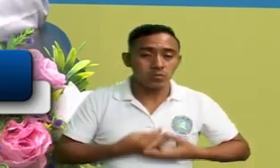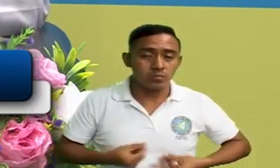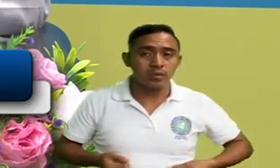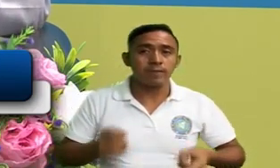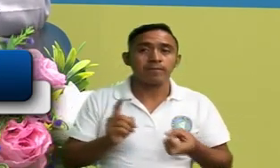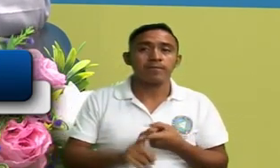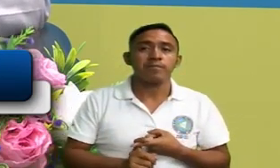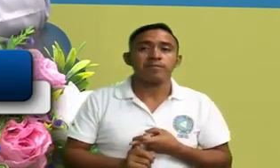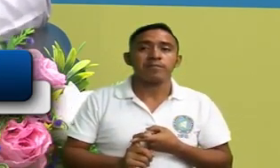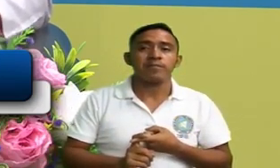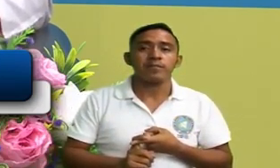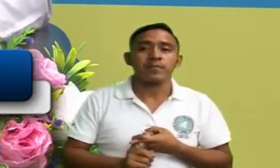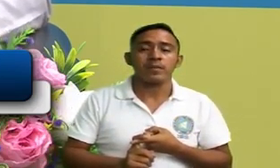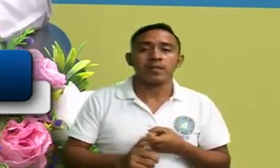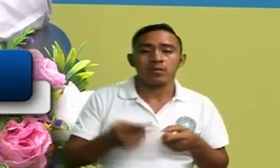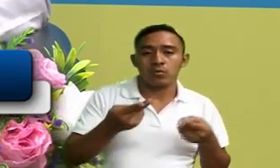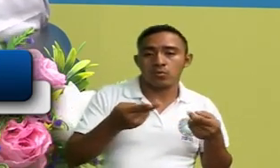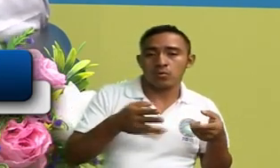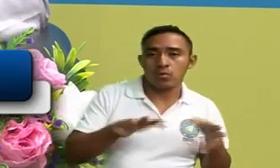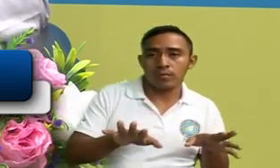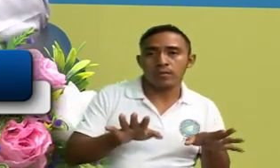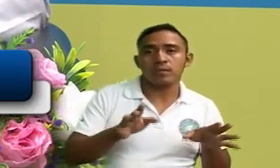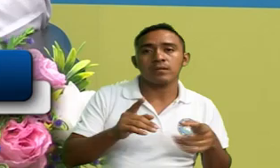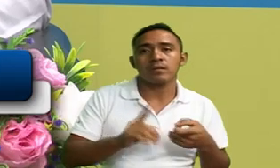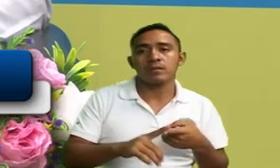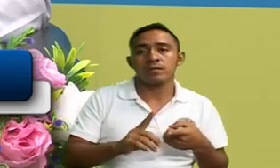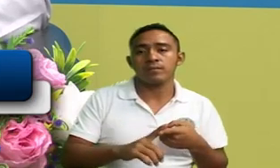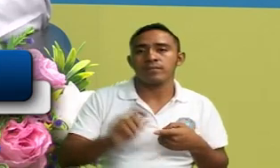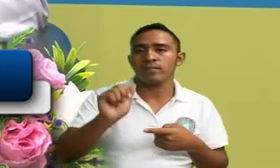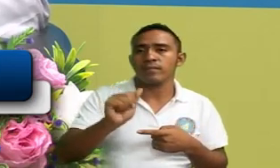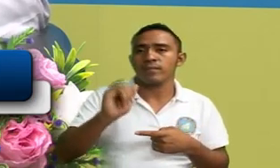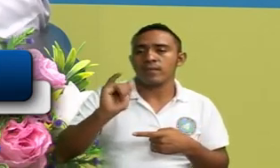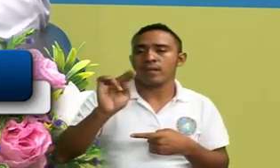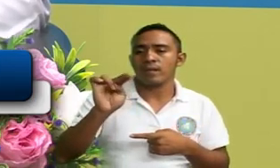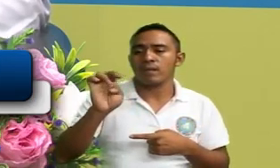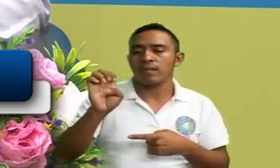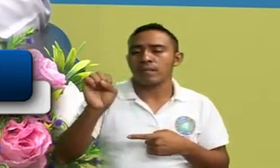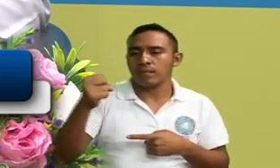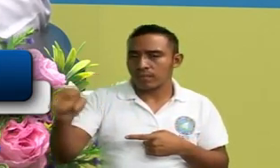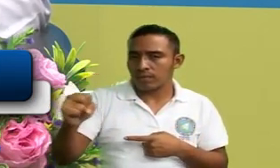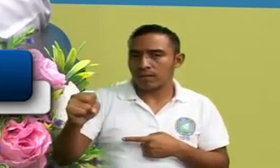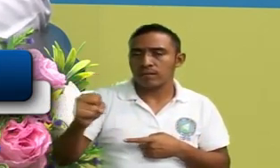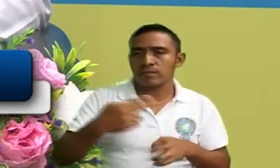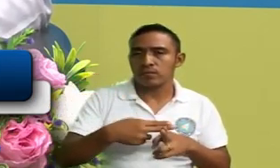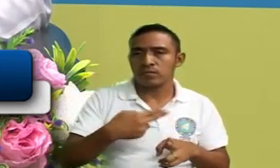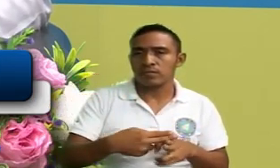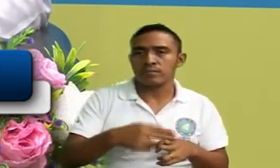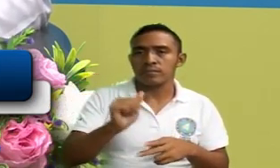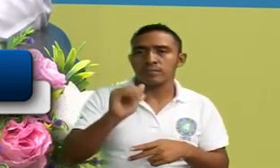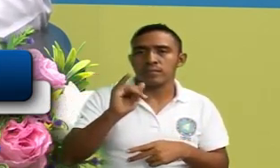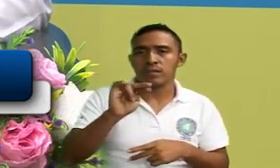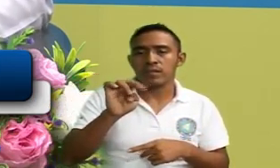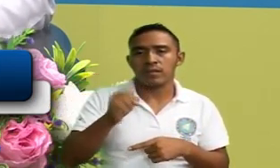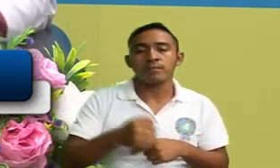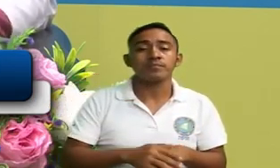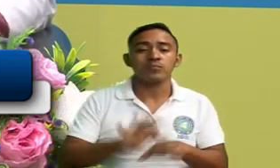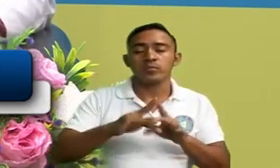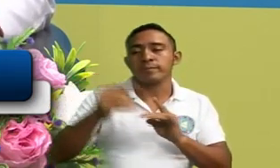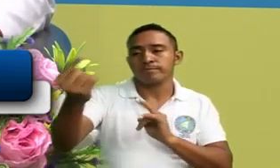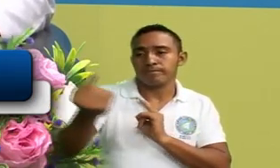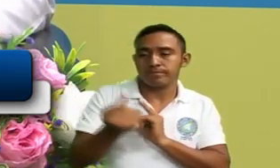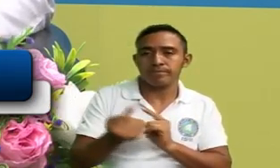lo más común que se da, que son los AINES, así se conocen, la paciente generalmente llega y